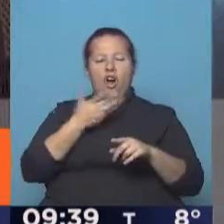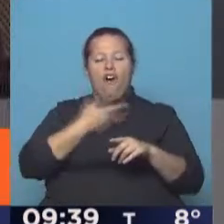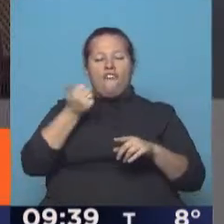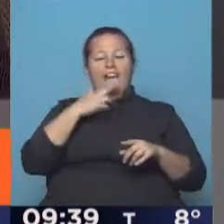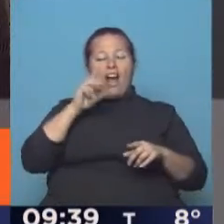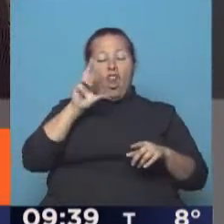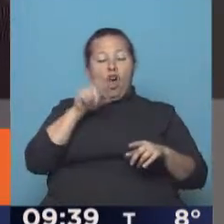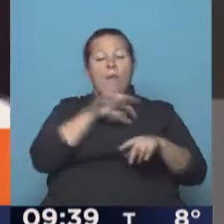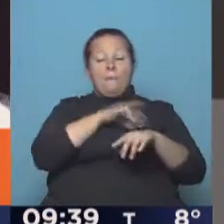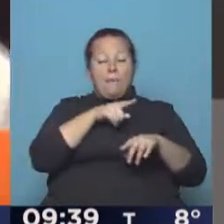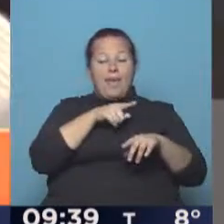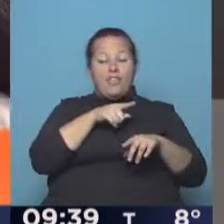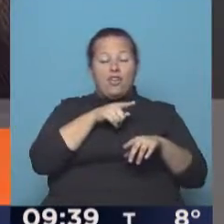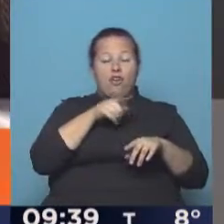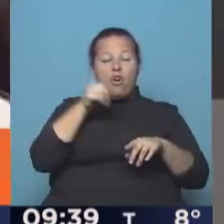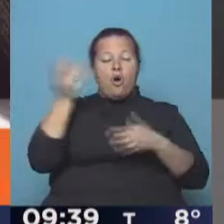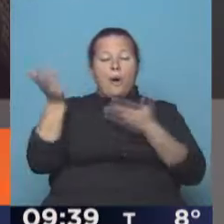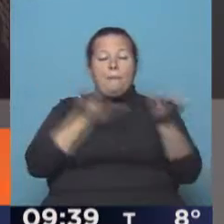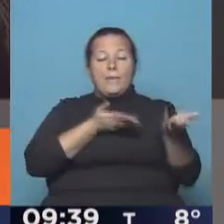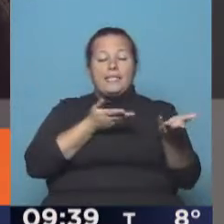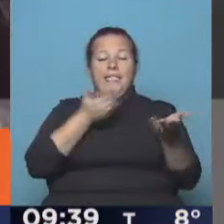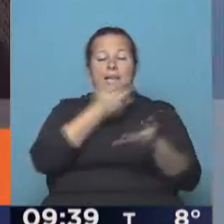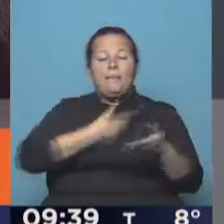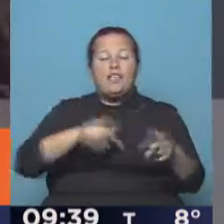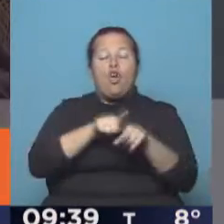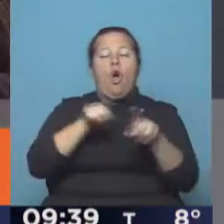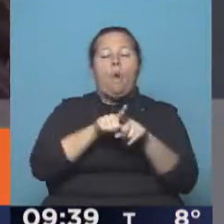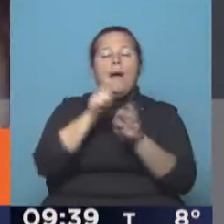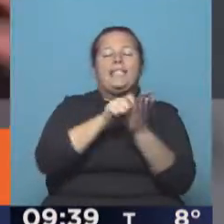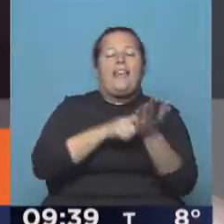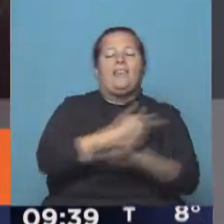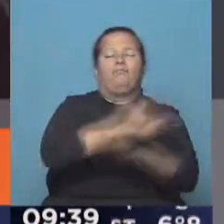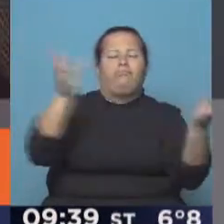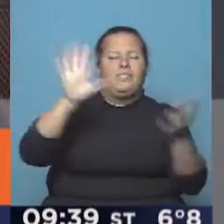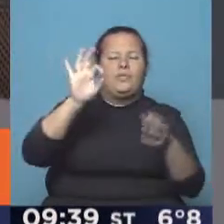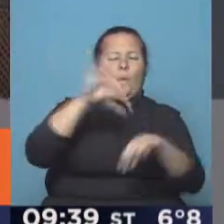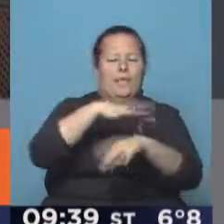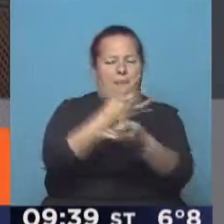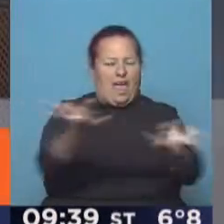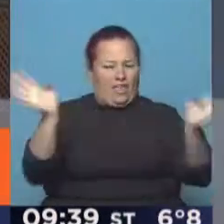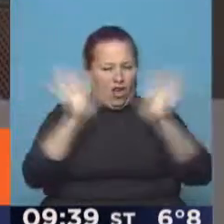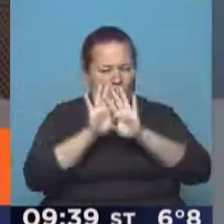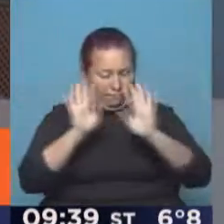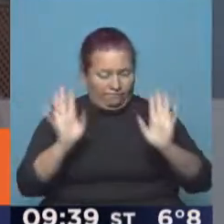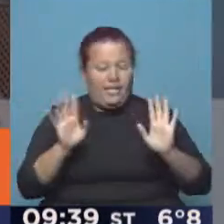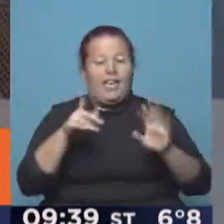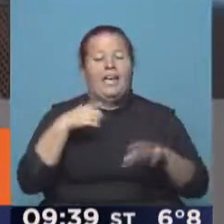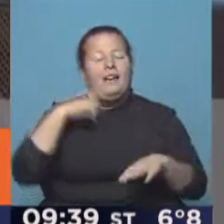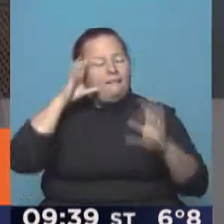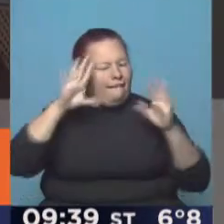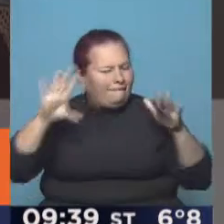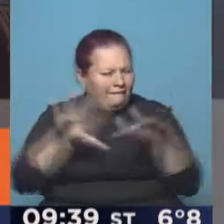Favaloro, y Favaloro lo presentó a don Arturo como un estadista frente a los 50 médicos que lo rodeaban, ¿no? Esa noche me